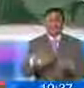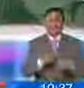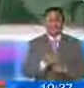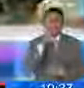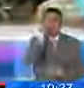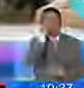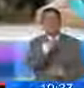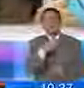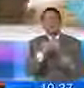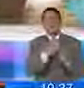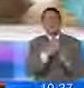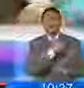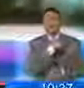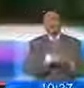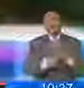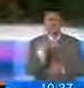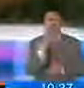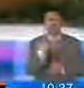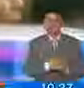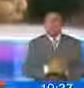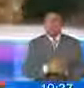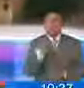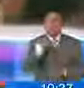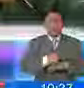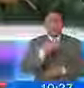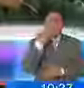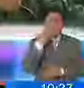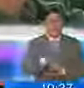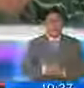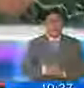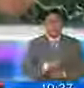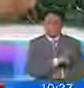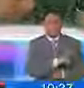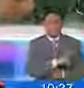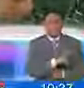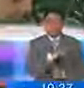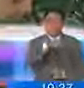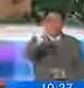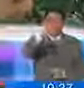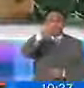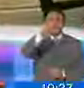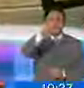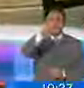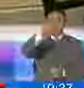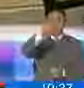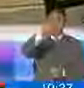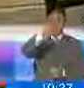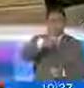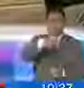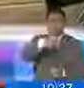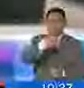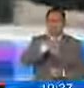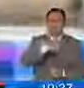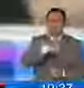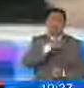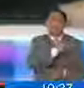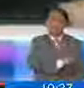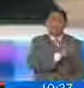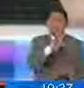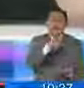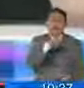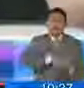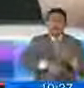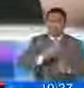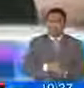estos quintillizos en el Día de la Madre! Se lo dicen a Paulina Suaste, quien ha sido un ejemplo para estos menores.